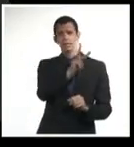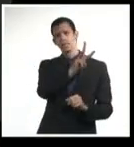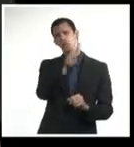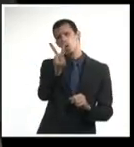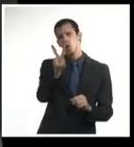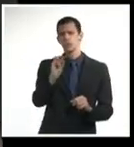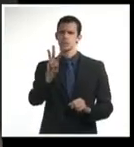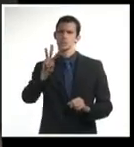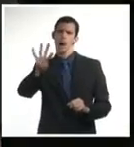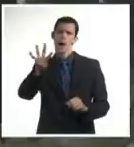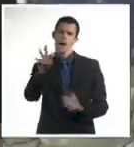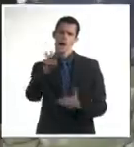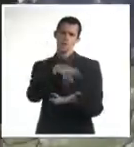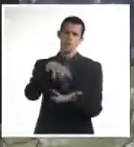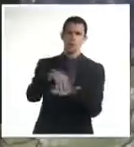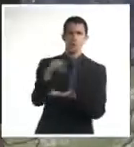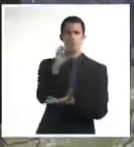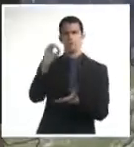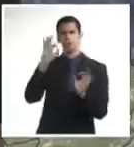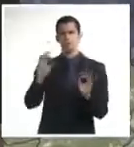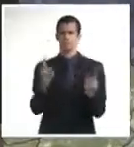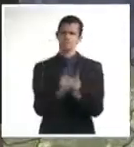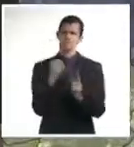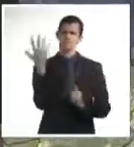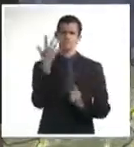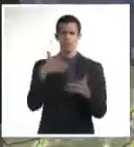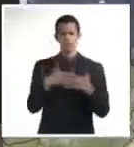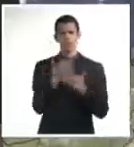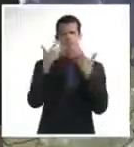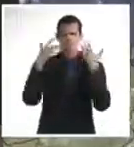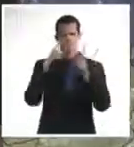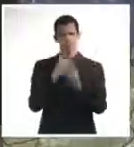grados Celsius en el oriente del país. Esto es todo en cuanto al tiempo. Que tengan un feliz día y hasta mañana.